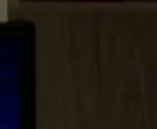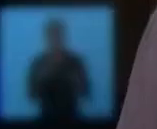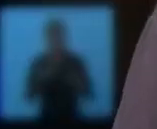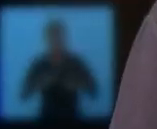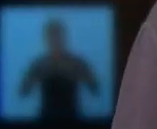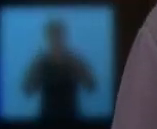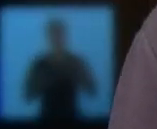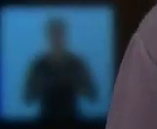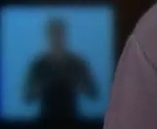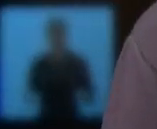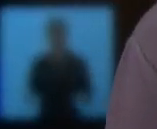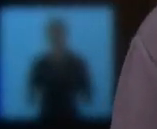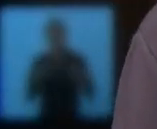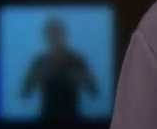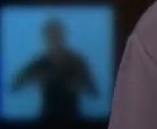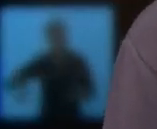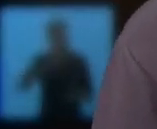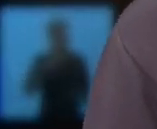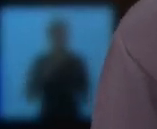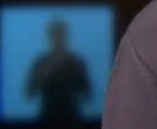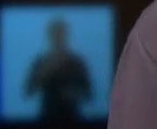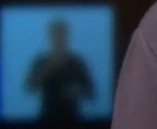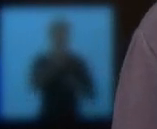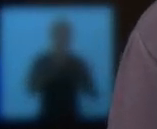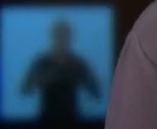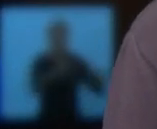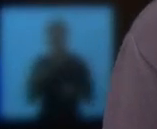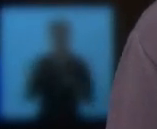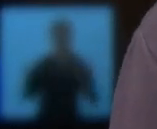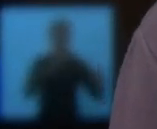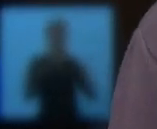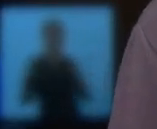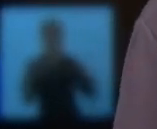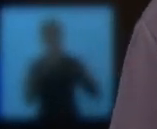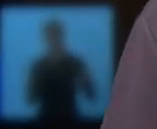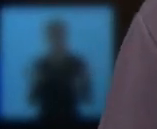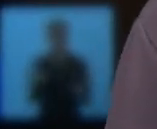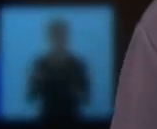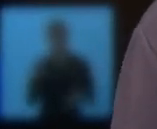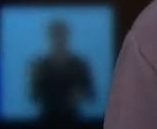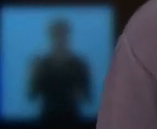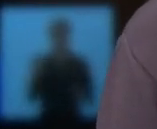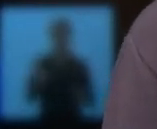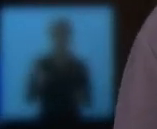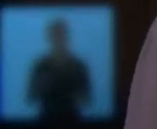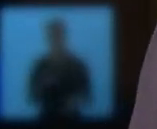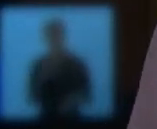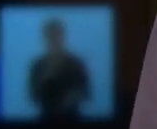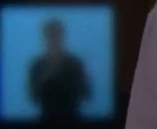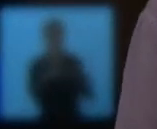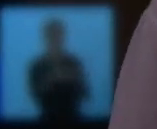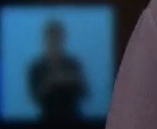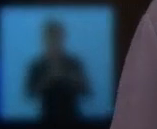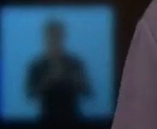Bueno, no creo que veamos mucha novedad por ahora en el sentido de cambios importantes en la estrategia de campaña. Lo que veo es bastante continuidad a lo que se viene dando.